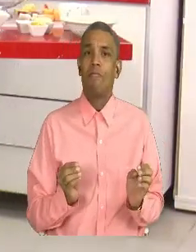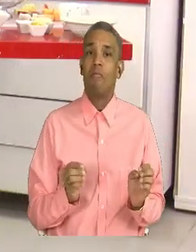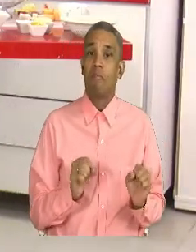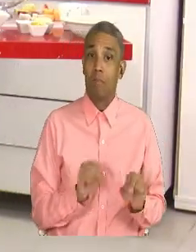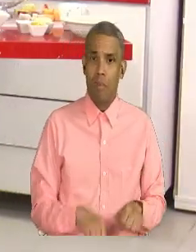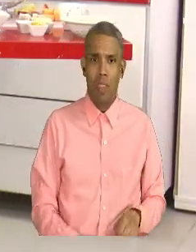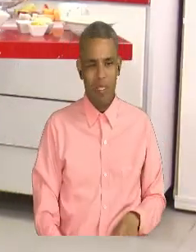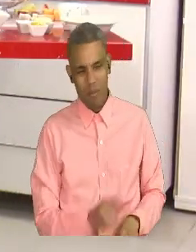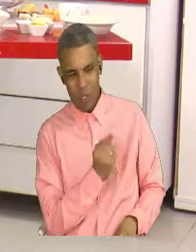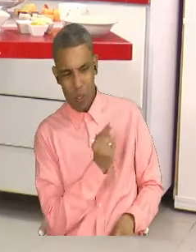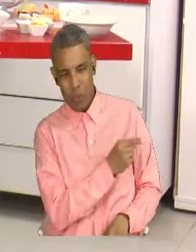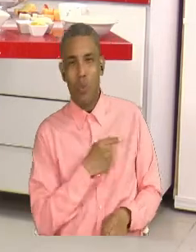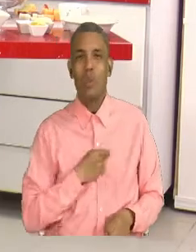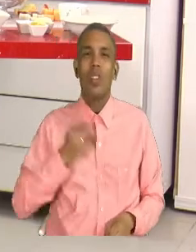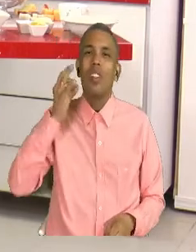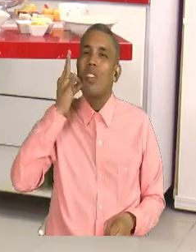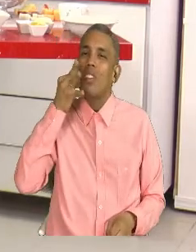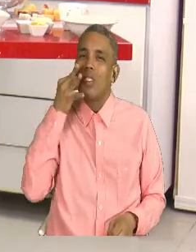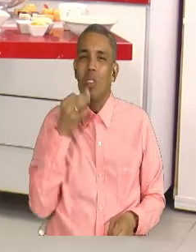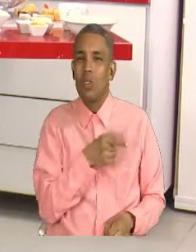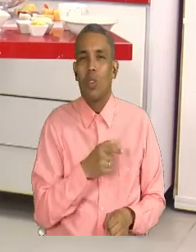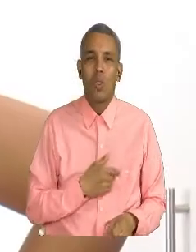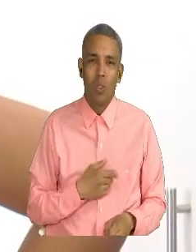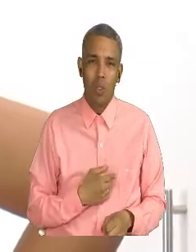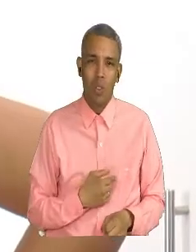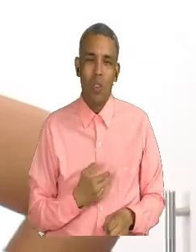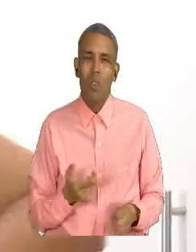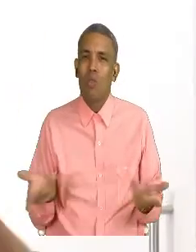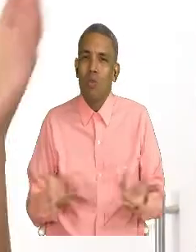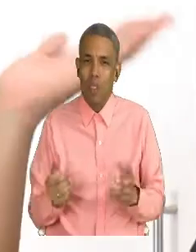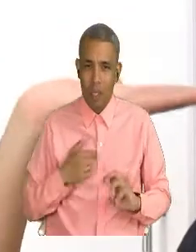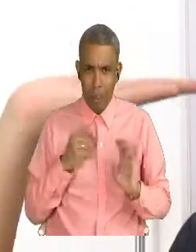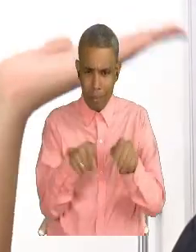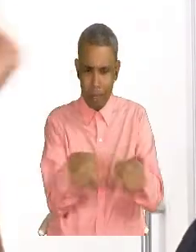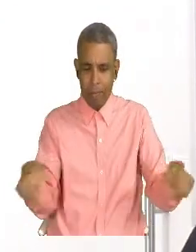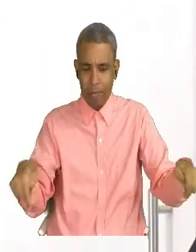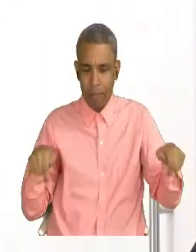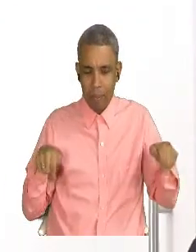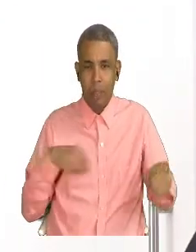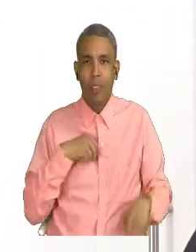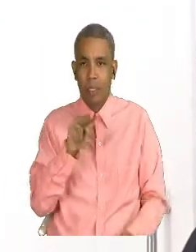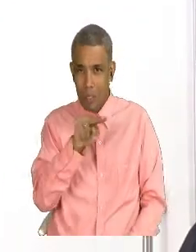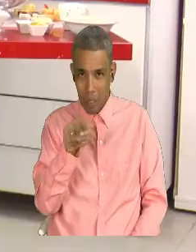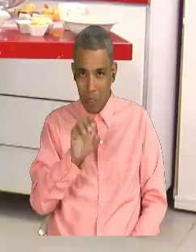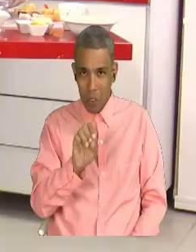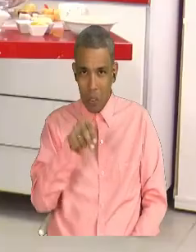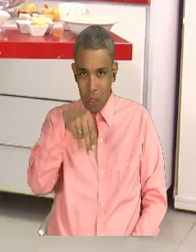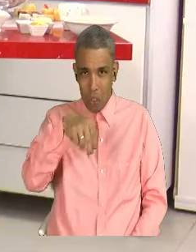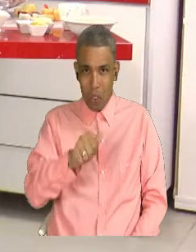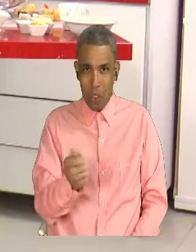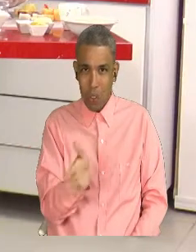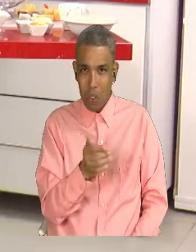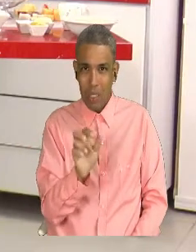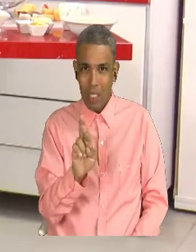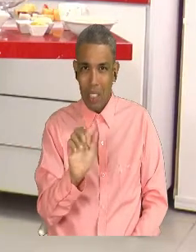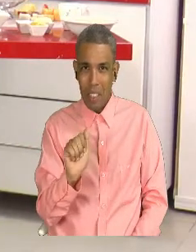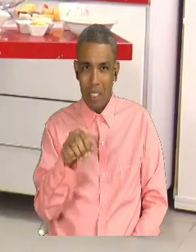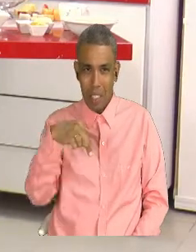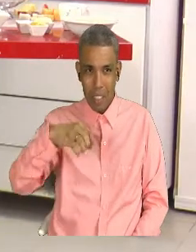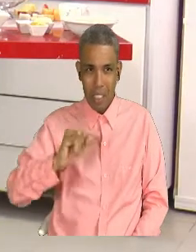esas comidas ricas y deliciosas, comidas rápidas que ustedes claro pueden que encontrar sí precisamente en zona. Zona Rápida, en La Floresta, ubicada en la